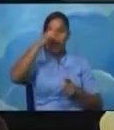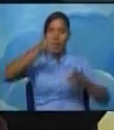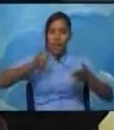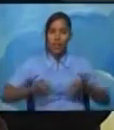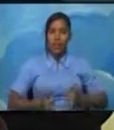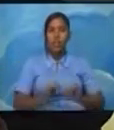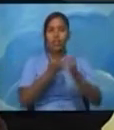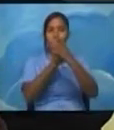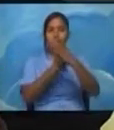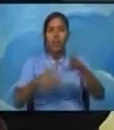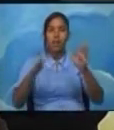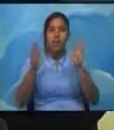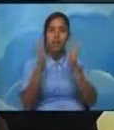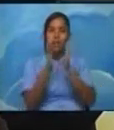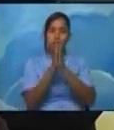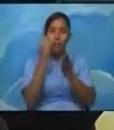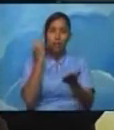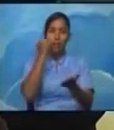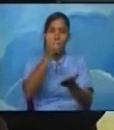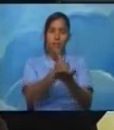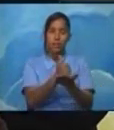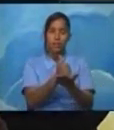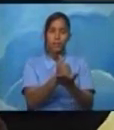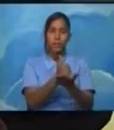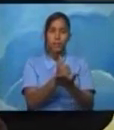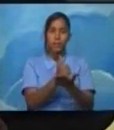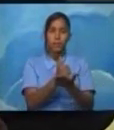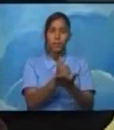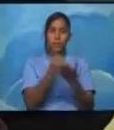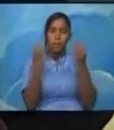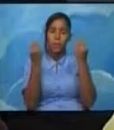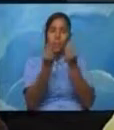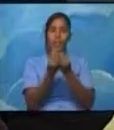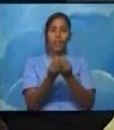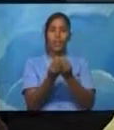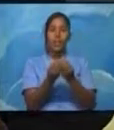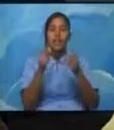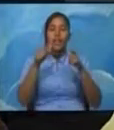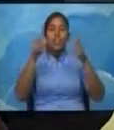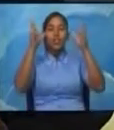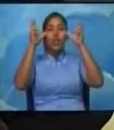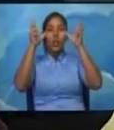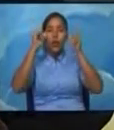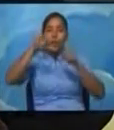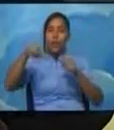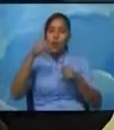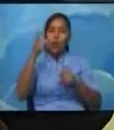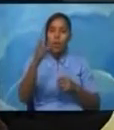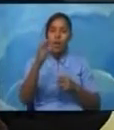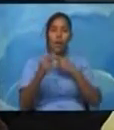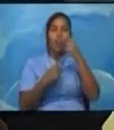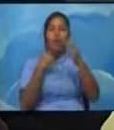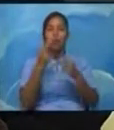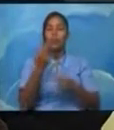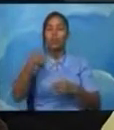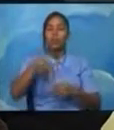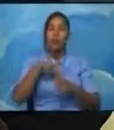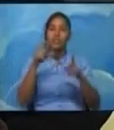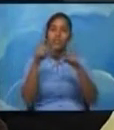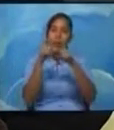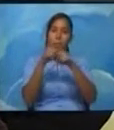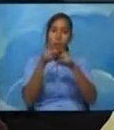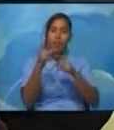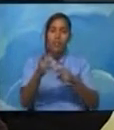Hijo y la del Espíritu Santo. Amén. Amén. Acompáñanos, acompáñanos. Y oyó Jehová la voz de vuestras palabras y